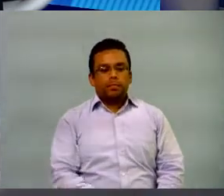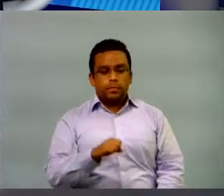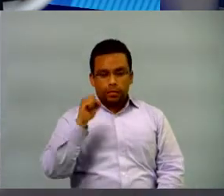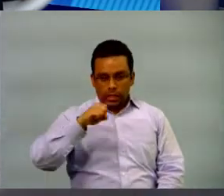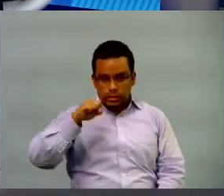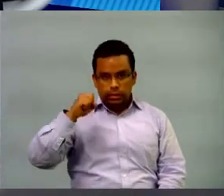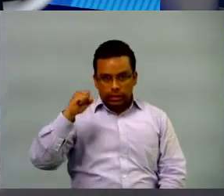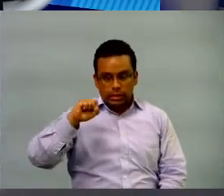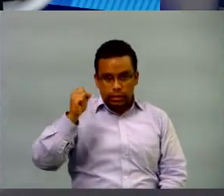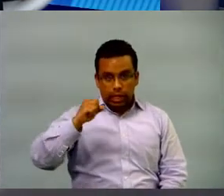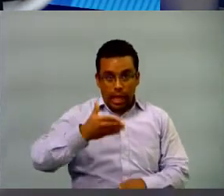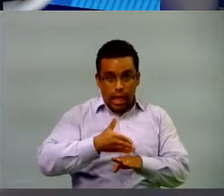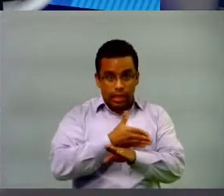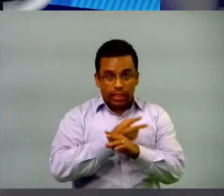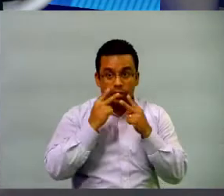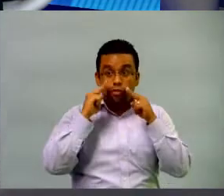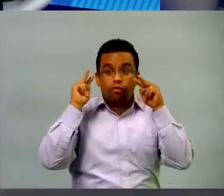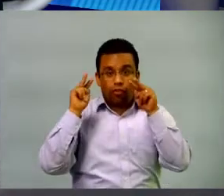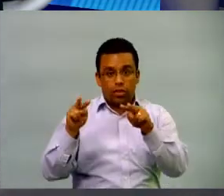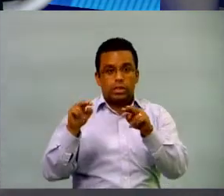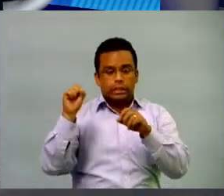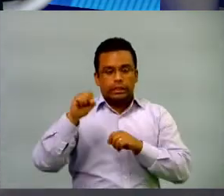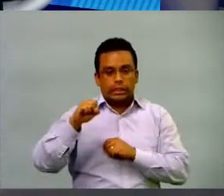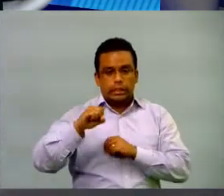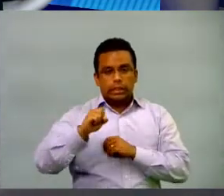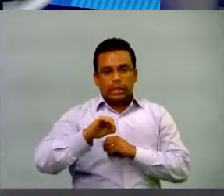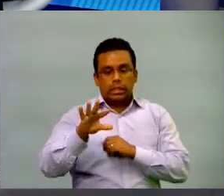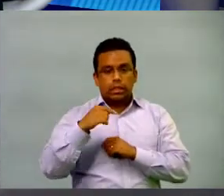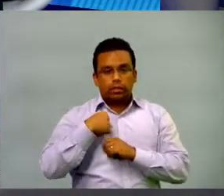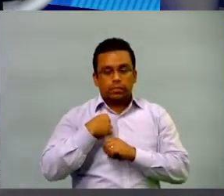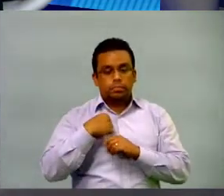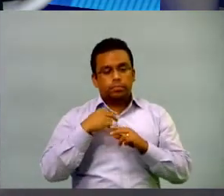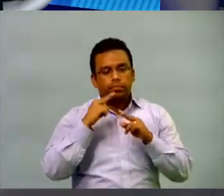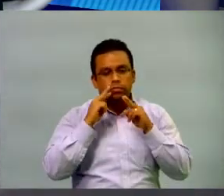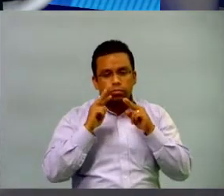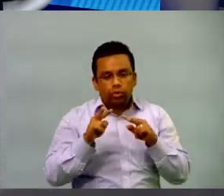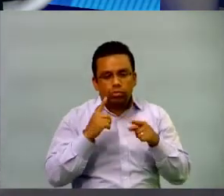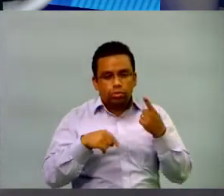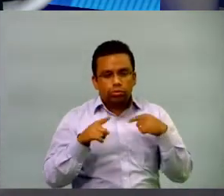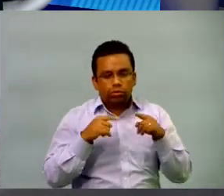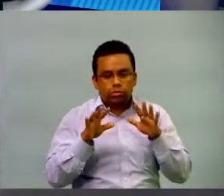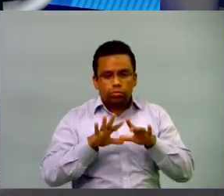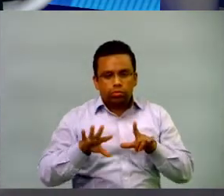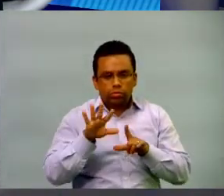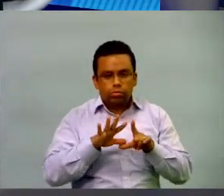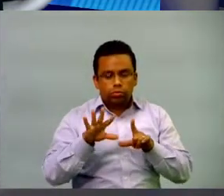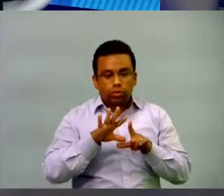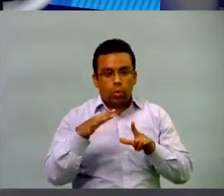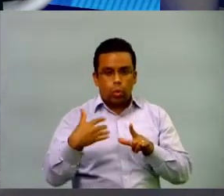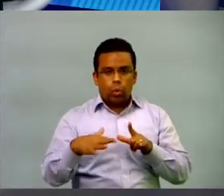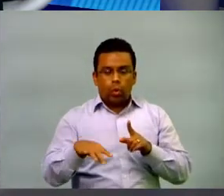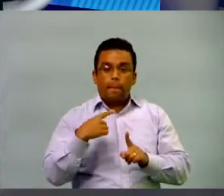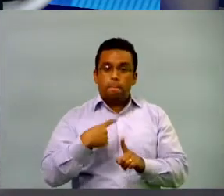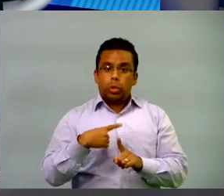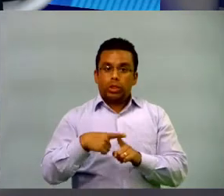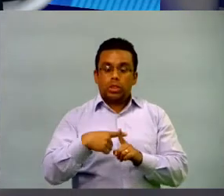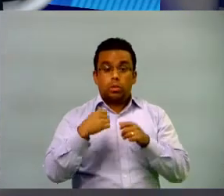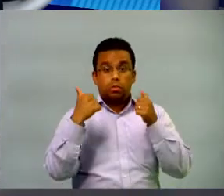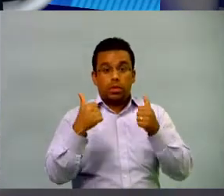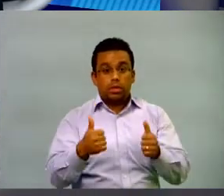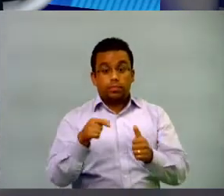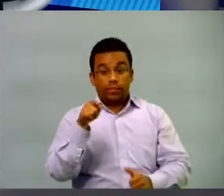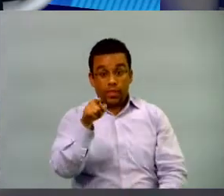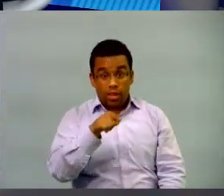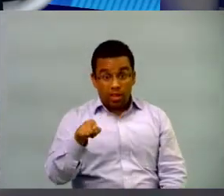previo a esta emisión y me causó bastante impresión positiva. Los profes